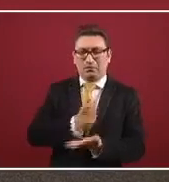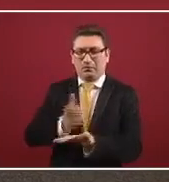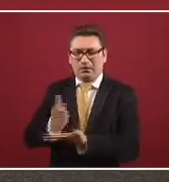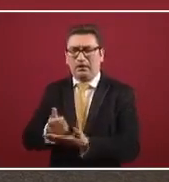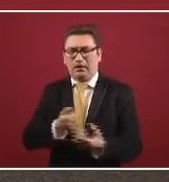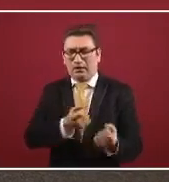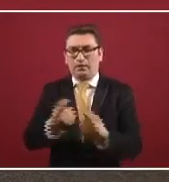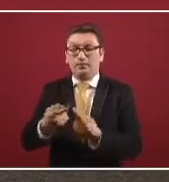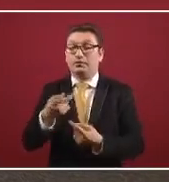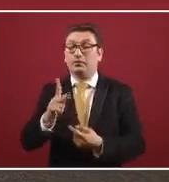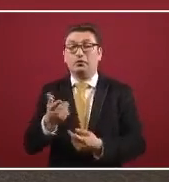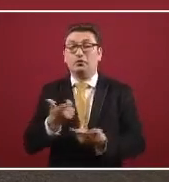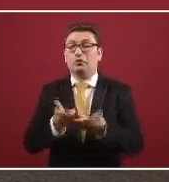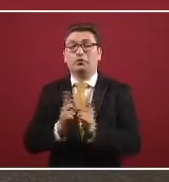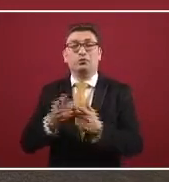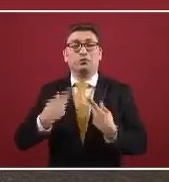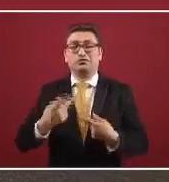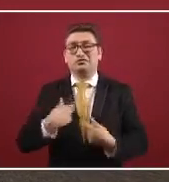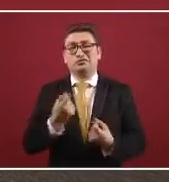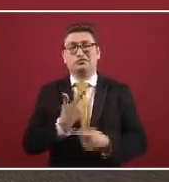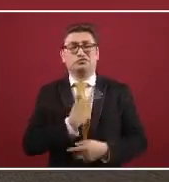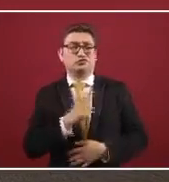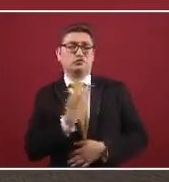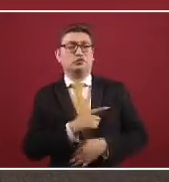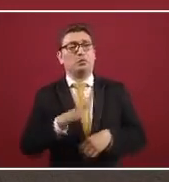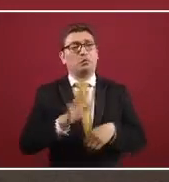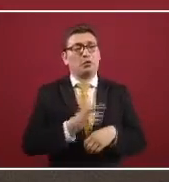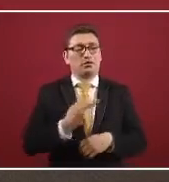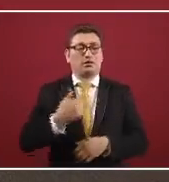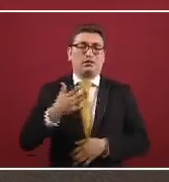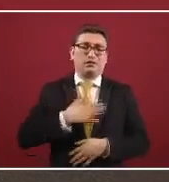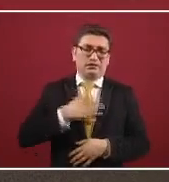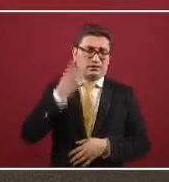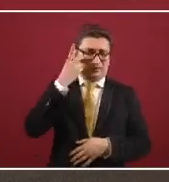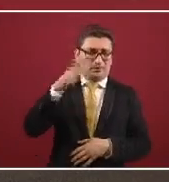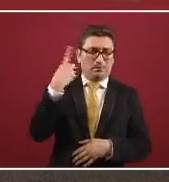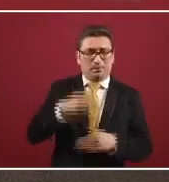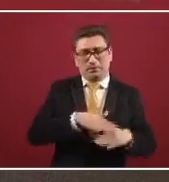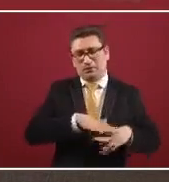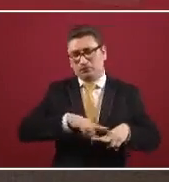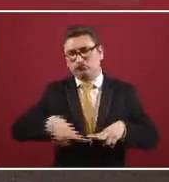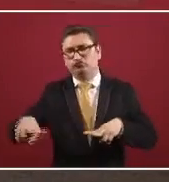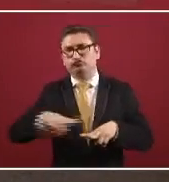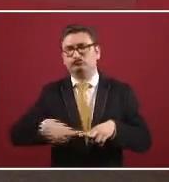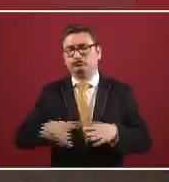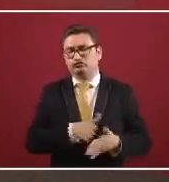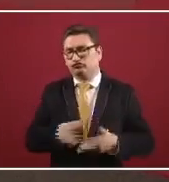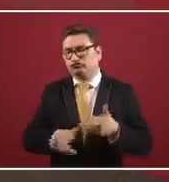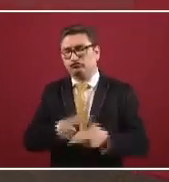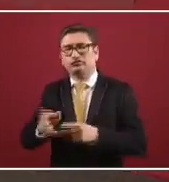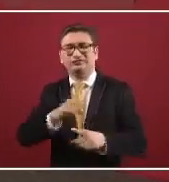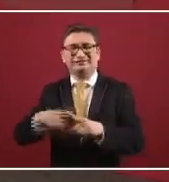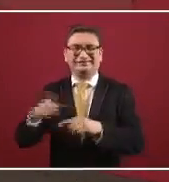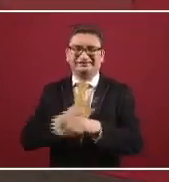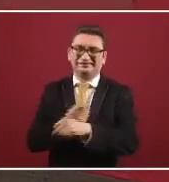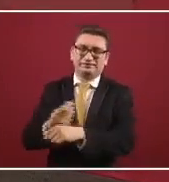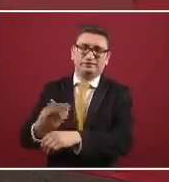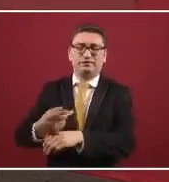en el derecho de vía, y ahí es doble el asunto,